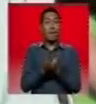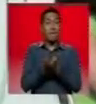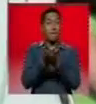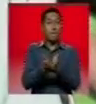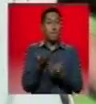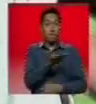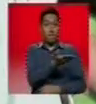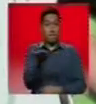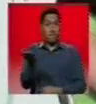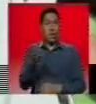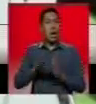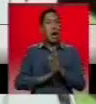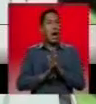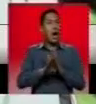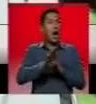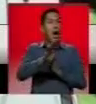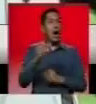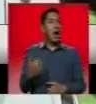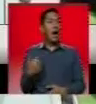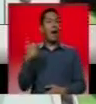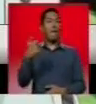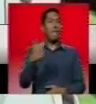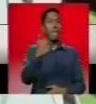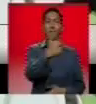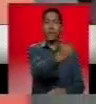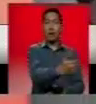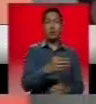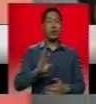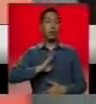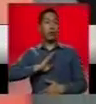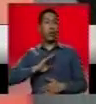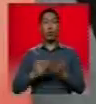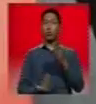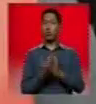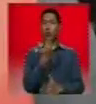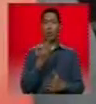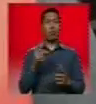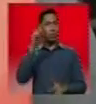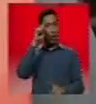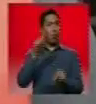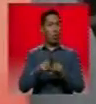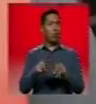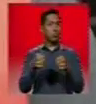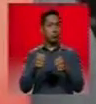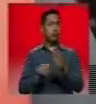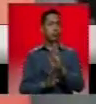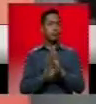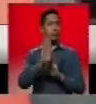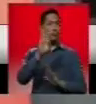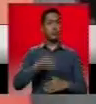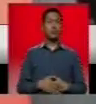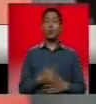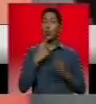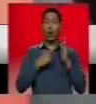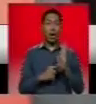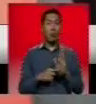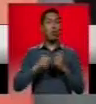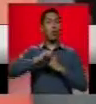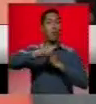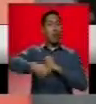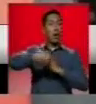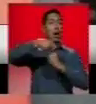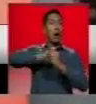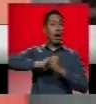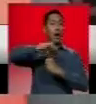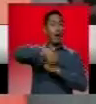avanzar y tiene que darse las mejores posibilidades de acuerdo a la nueva tecnología. No solamente va a ser un puerto especializado en las exportaciones de banano, sino también